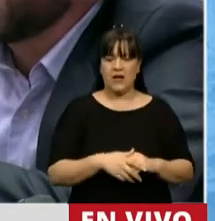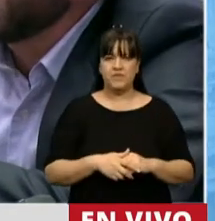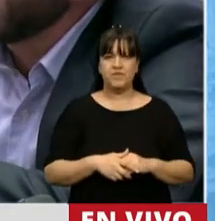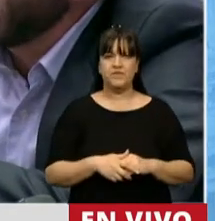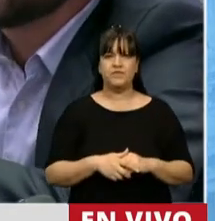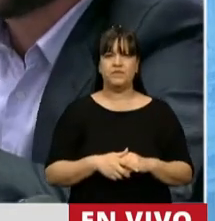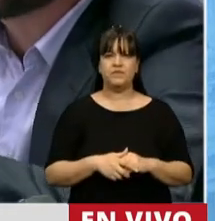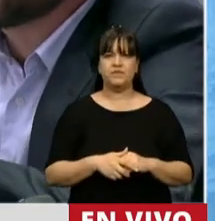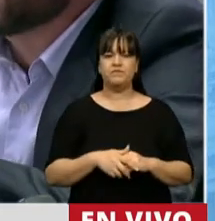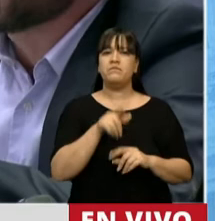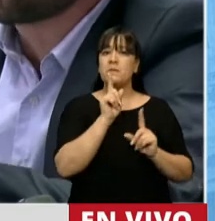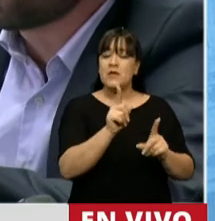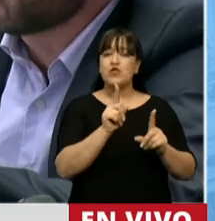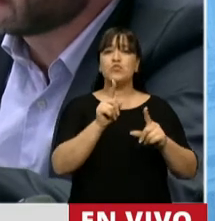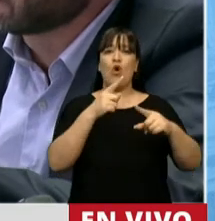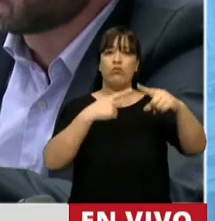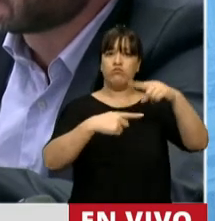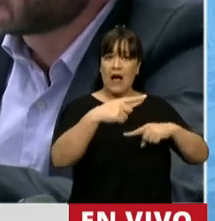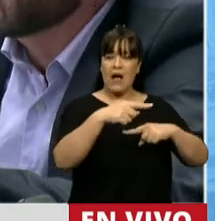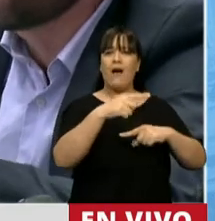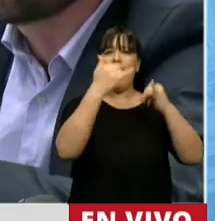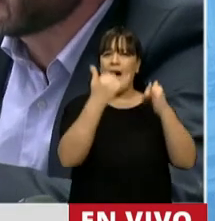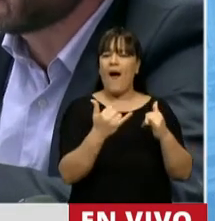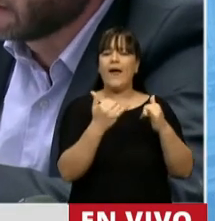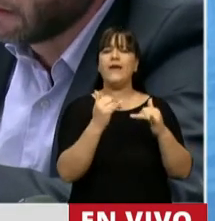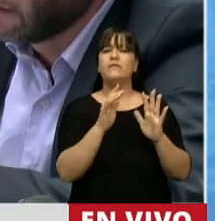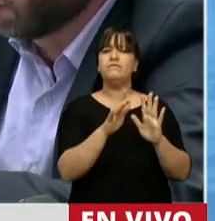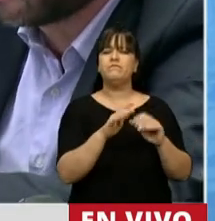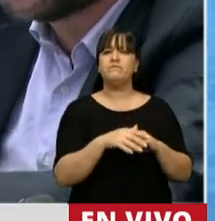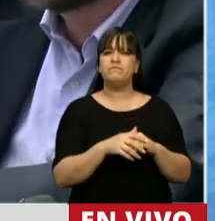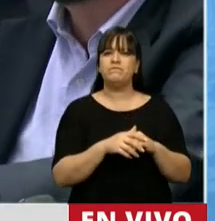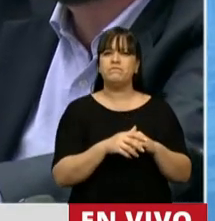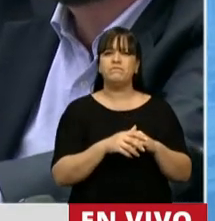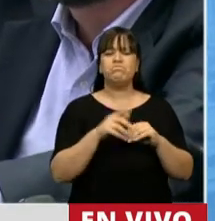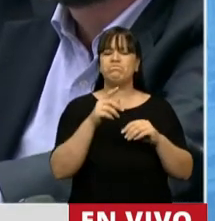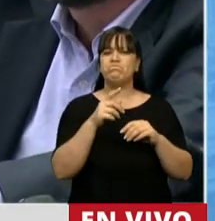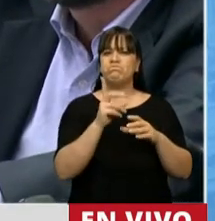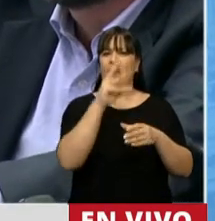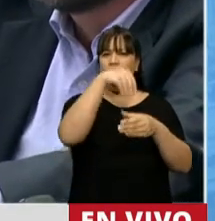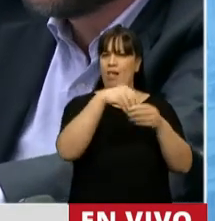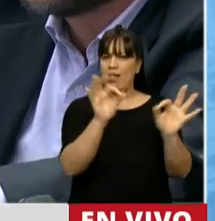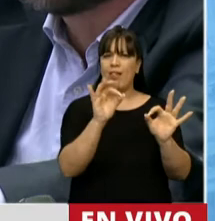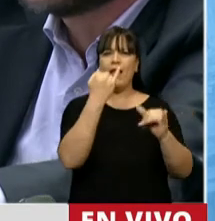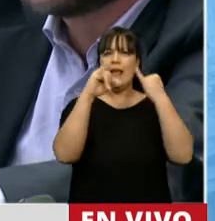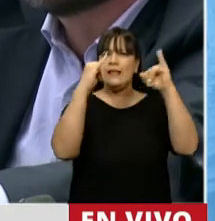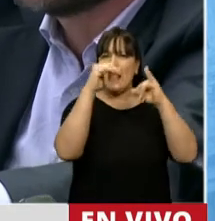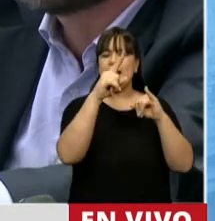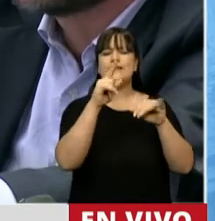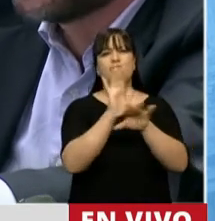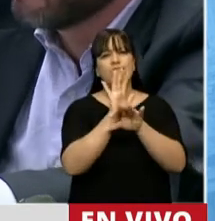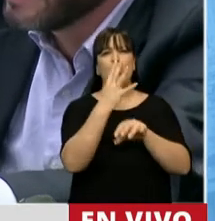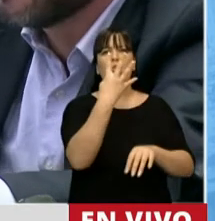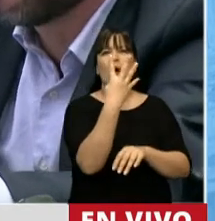entran al canje y ronda, sin contar los intereses, en más de